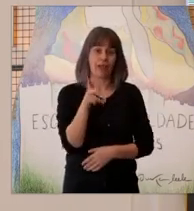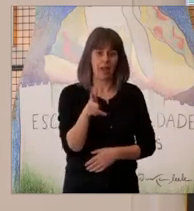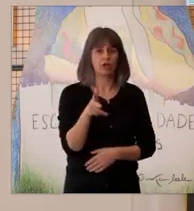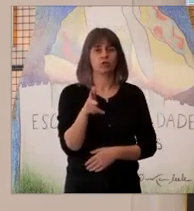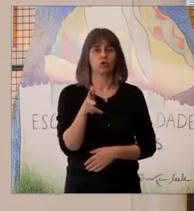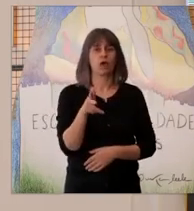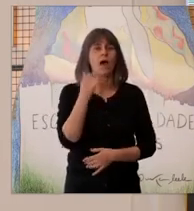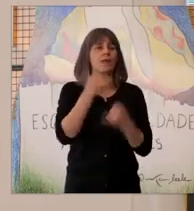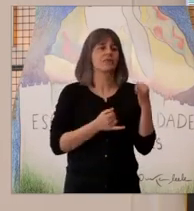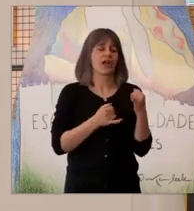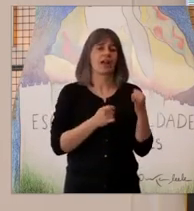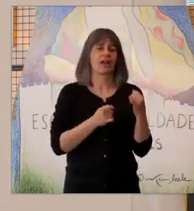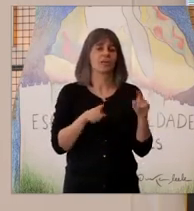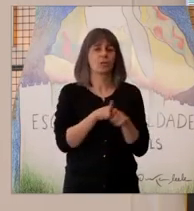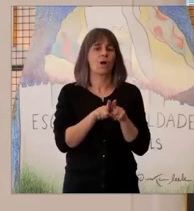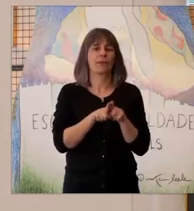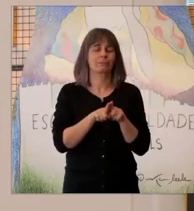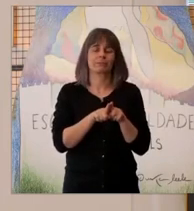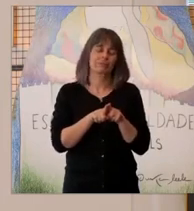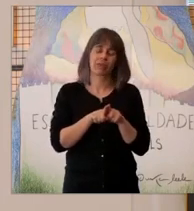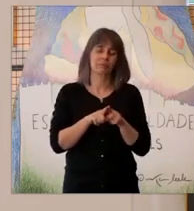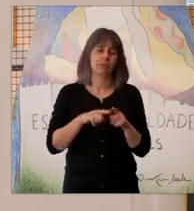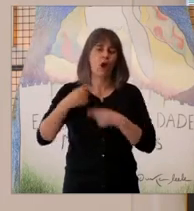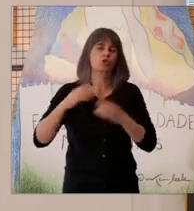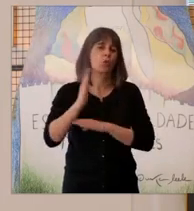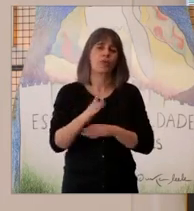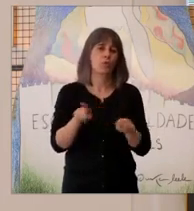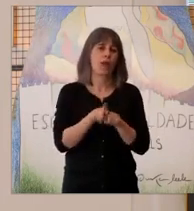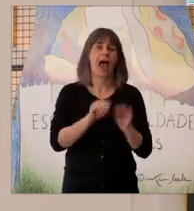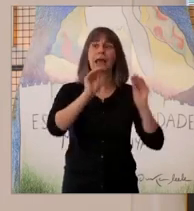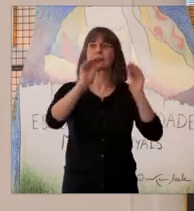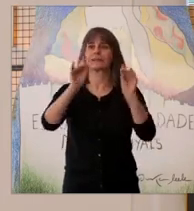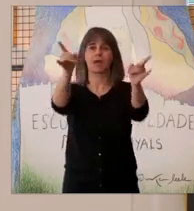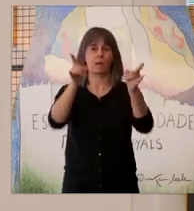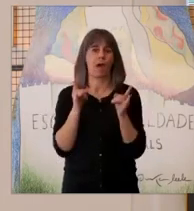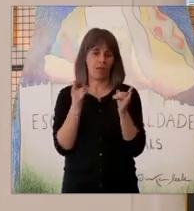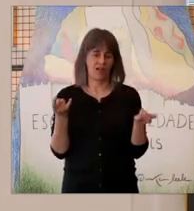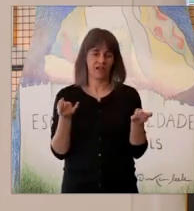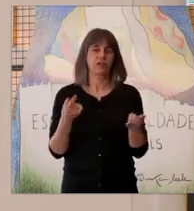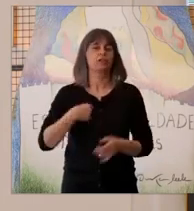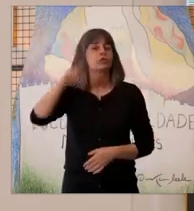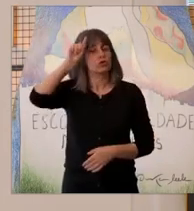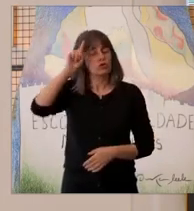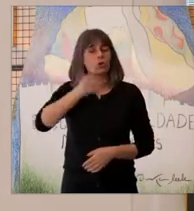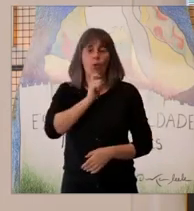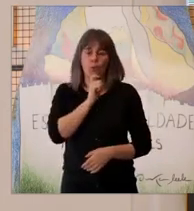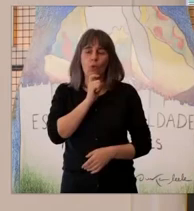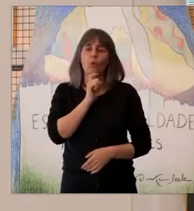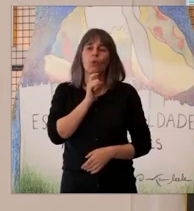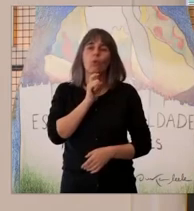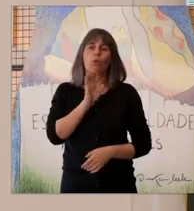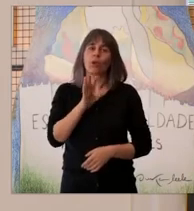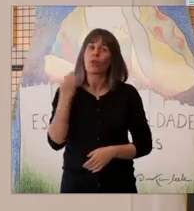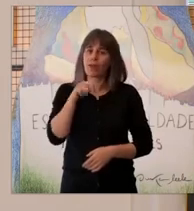al final lo que produce es un efecto llamada Entonces yo creo que es ahí no sé cómo Ojalá lo supiera pero es ahí donde hay que corregir